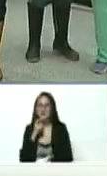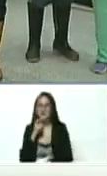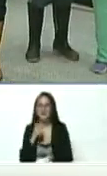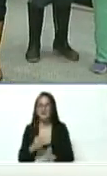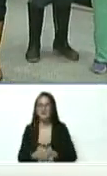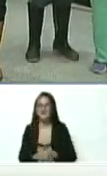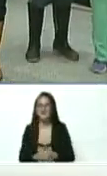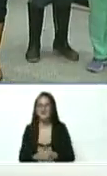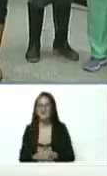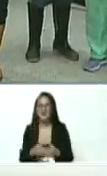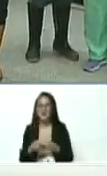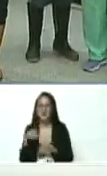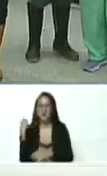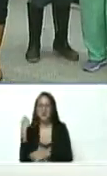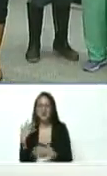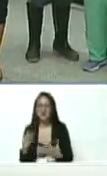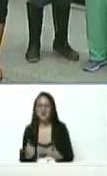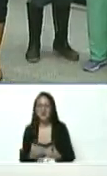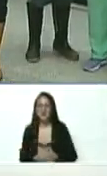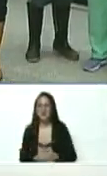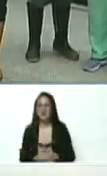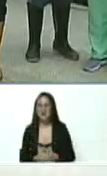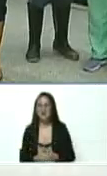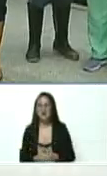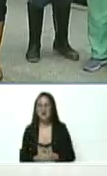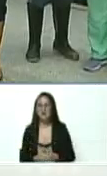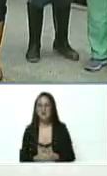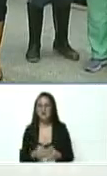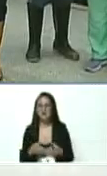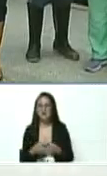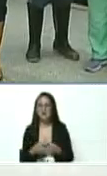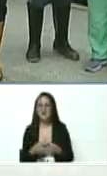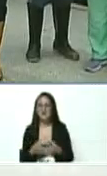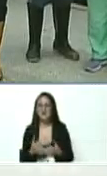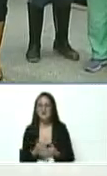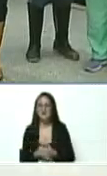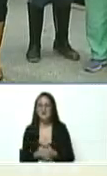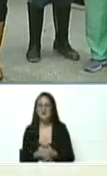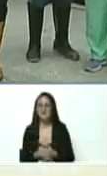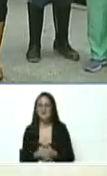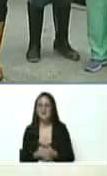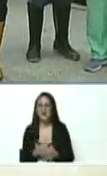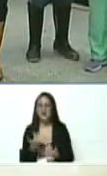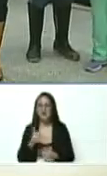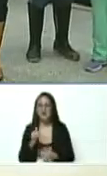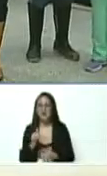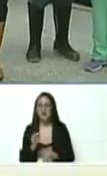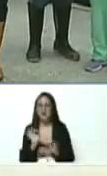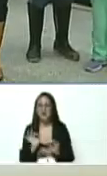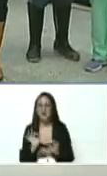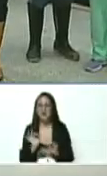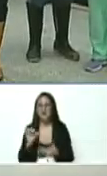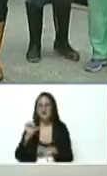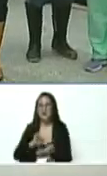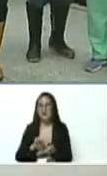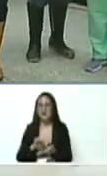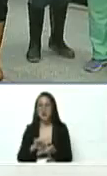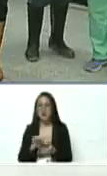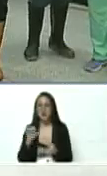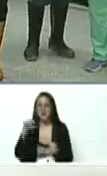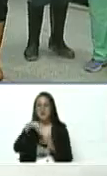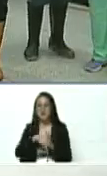Sector Llano Seco, parte baja del sector Llano Seco, Allá está precisamente en el Centro de